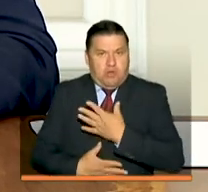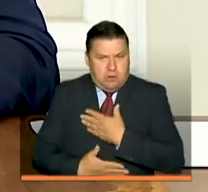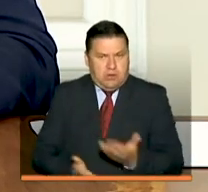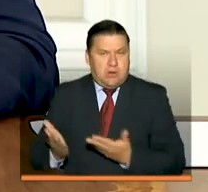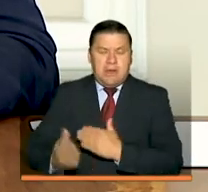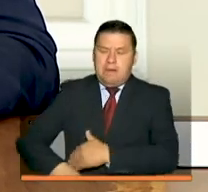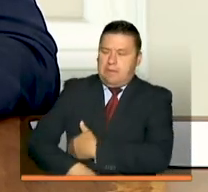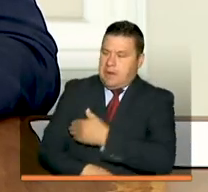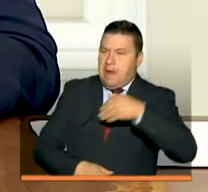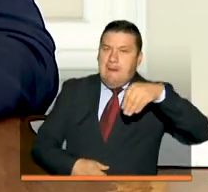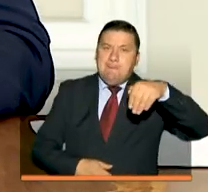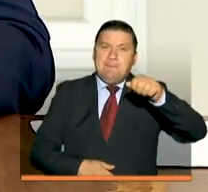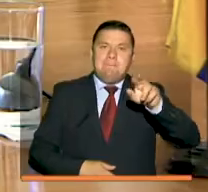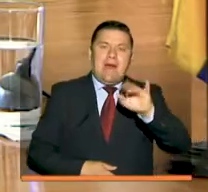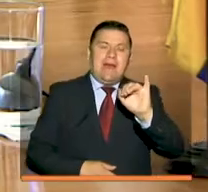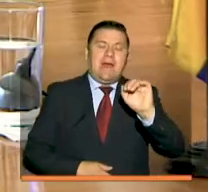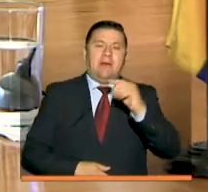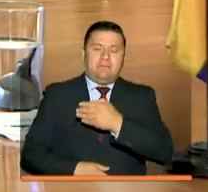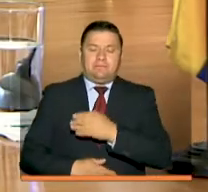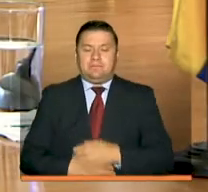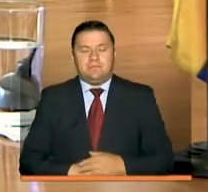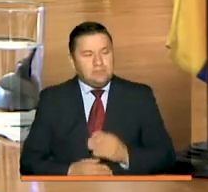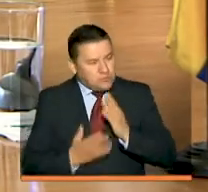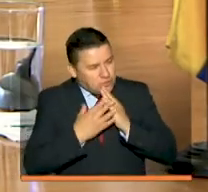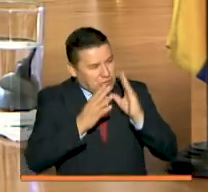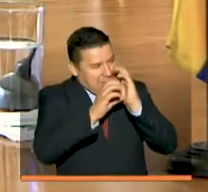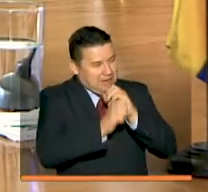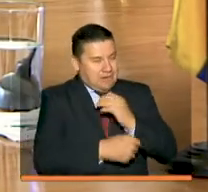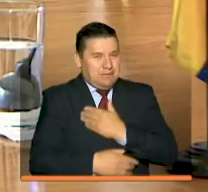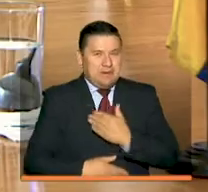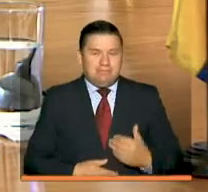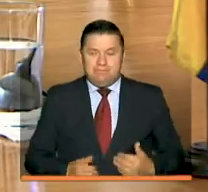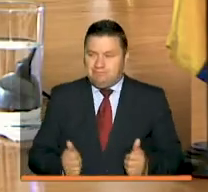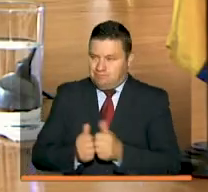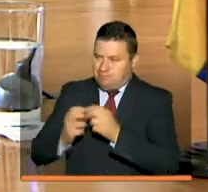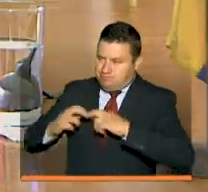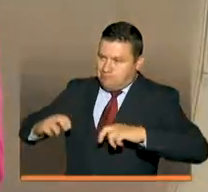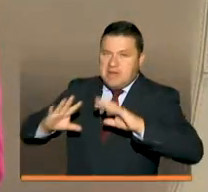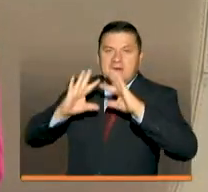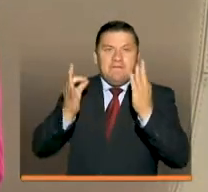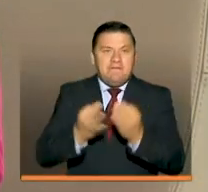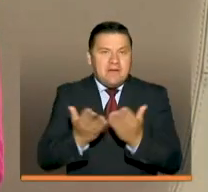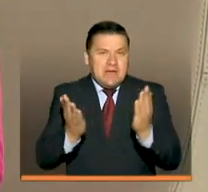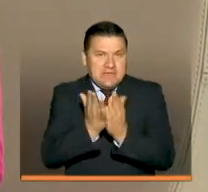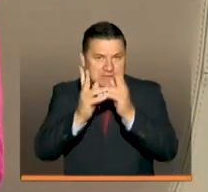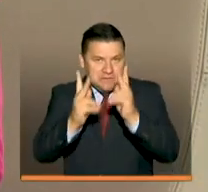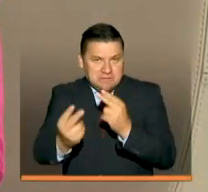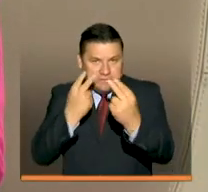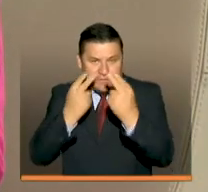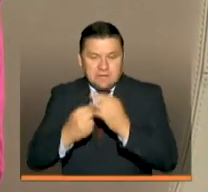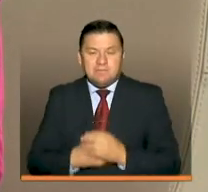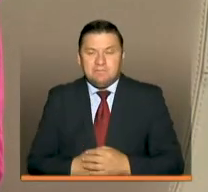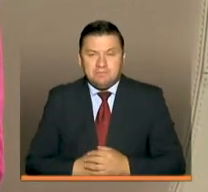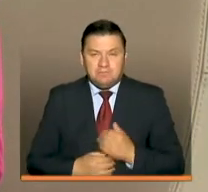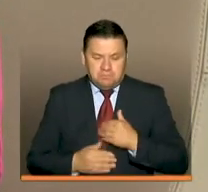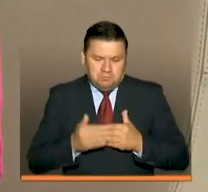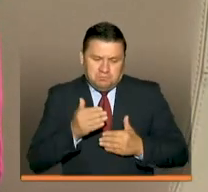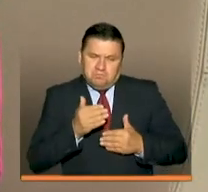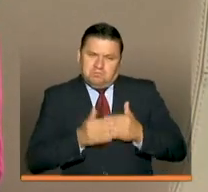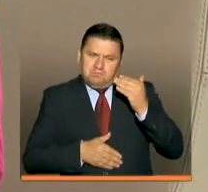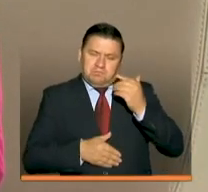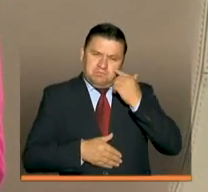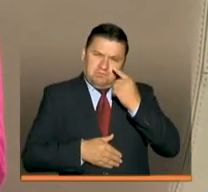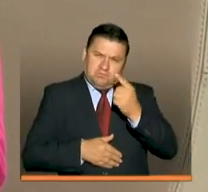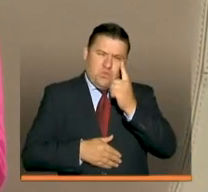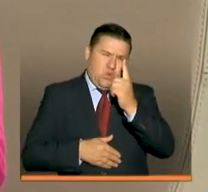oportunidades. Ministra María Victoria. Bueno, buenas noches, presidente, compañeros y todas las familias, estudiantes que nos están viendo. Yo iniciaría, presidente,